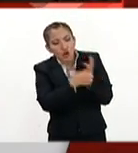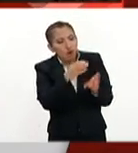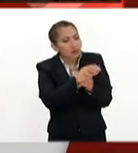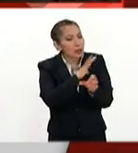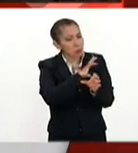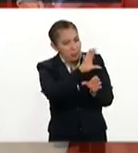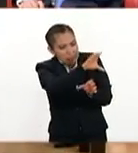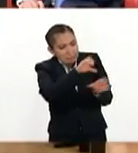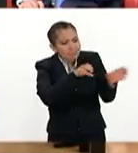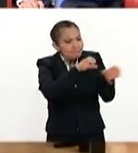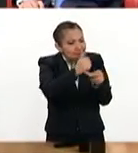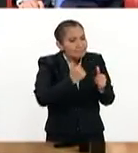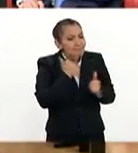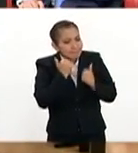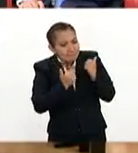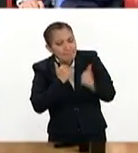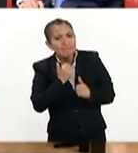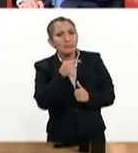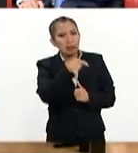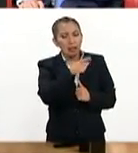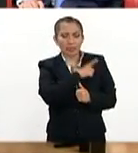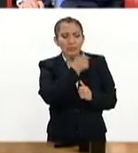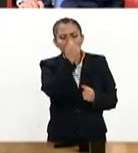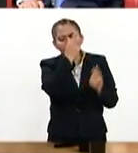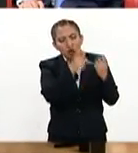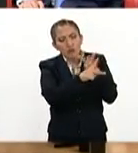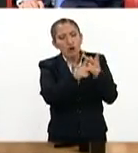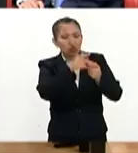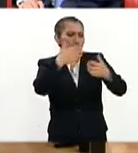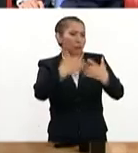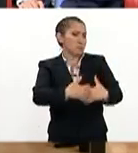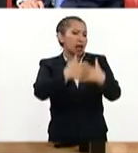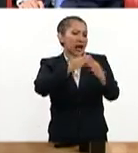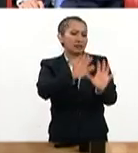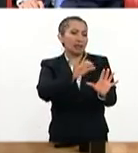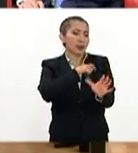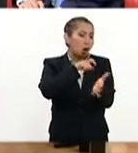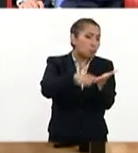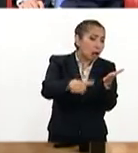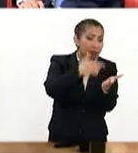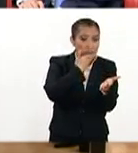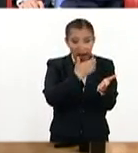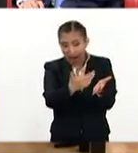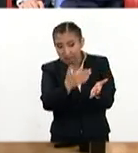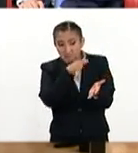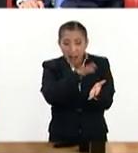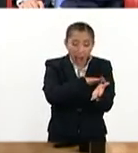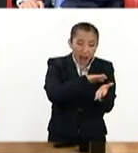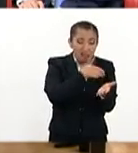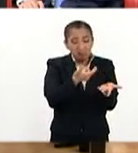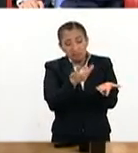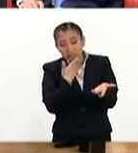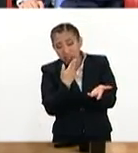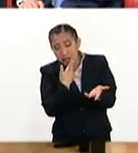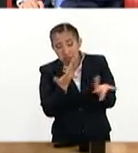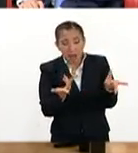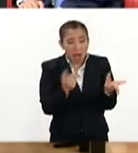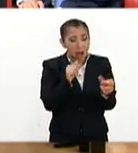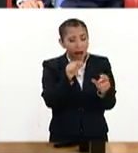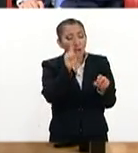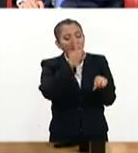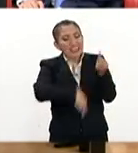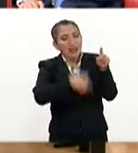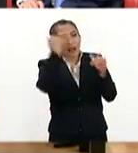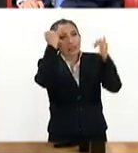opciones que hay. Entonces, bueno, habrá productos industrializados que habrá que comprar. ¿Qué tan buenos son? ¿Qué tan malos son? Exacto. Realmente, entonces, es